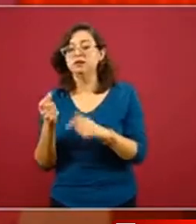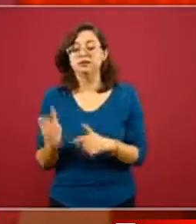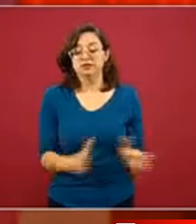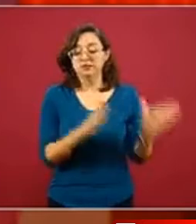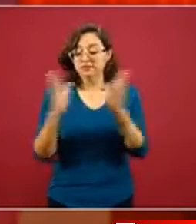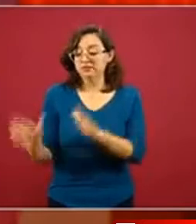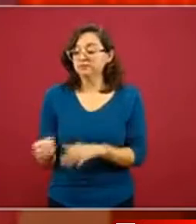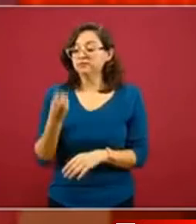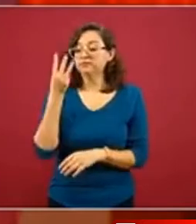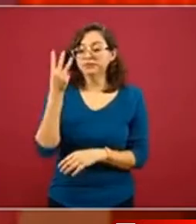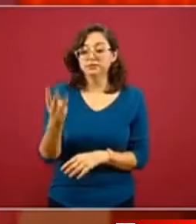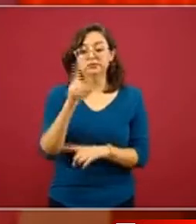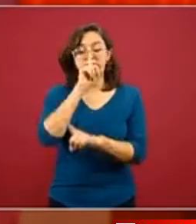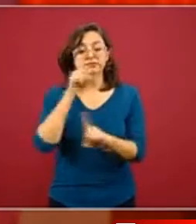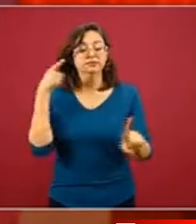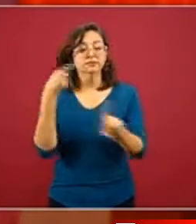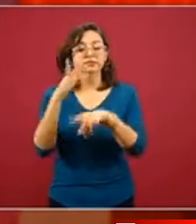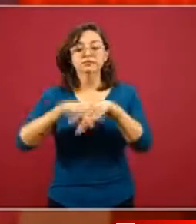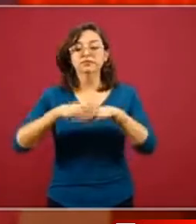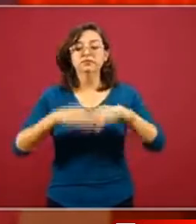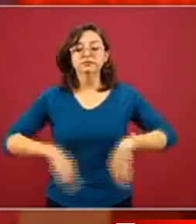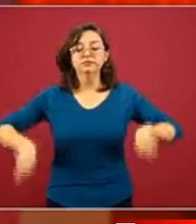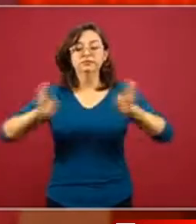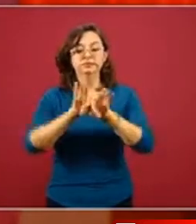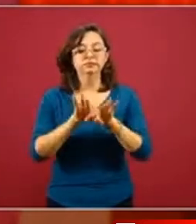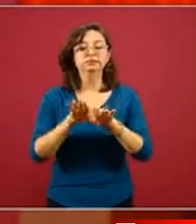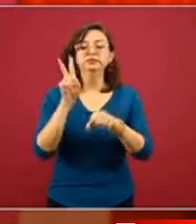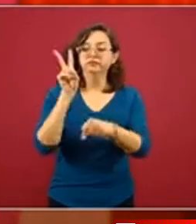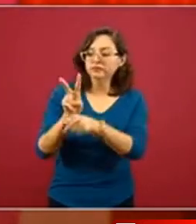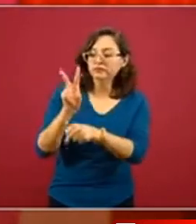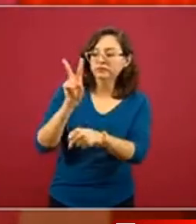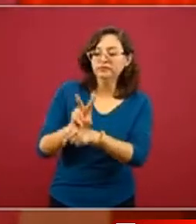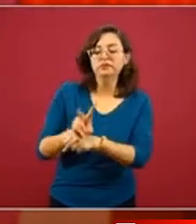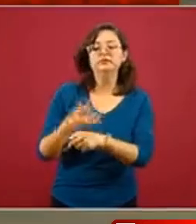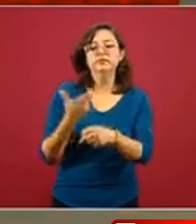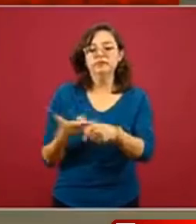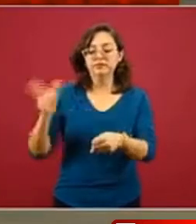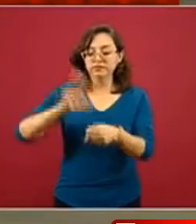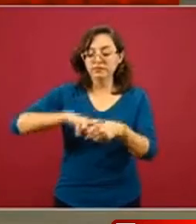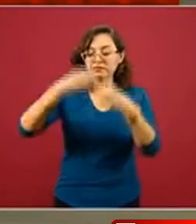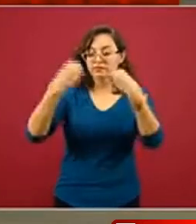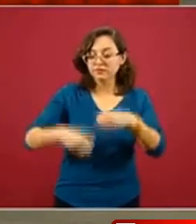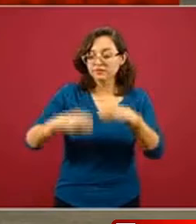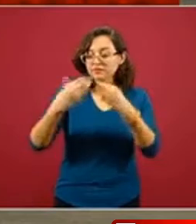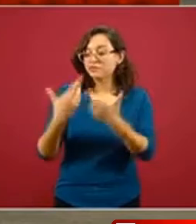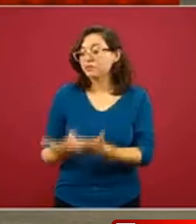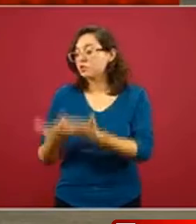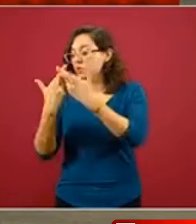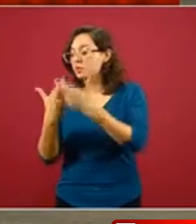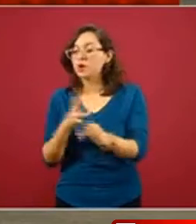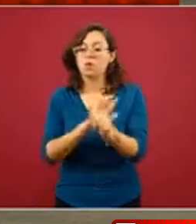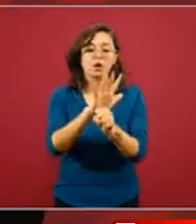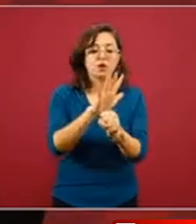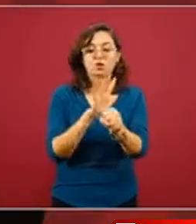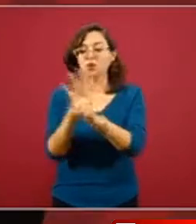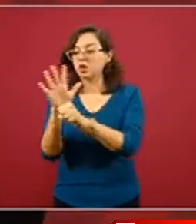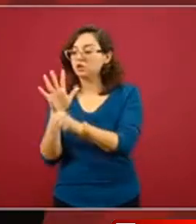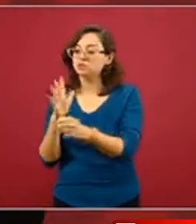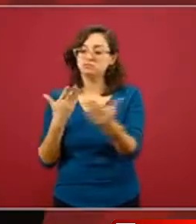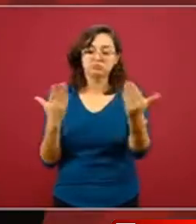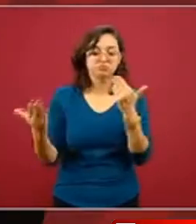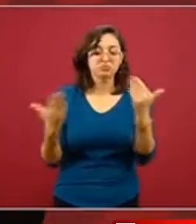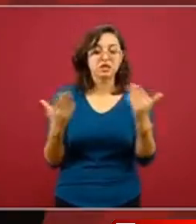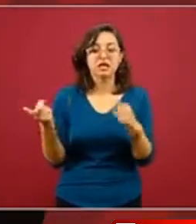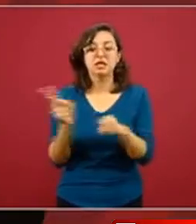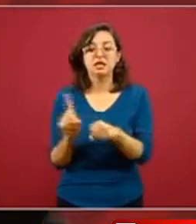3, como uno de los objetivos principales, la vigilancia de la ocupación hospitalaria y la disponibilidad de camas